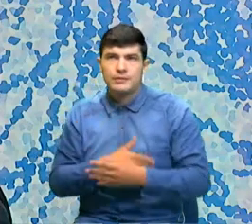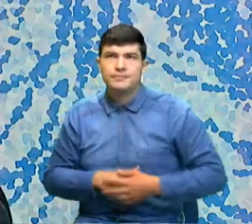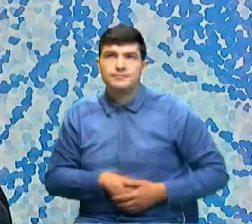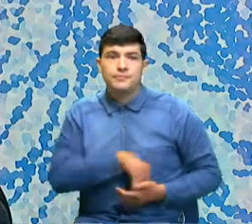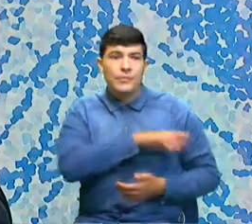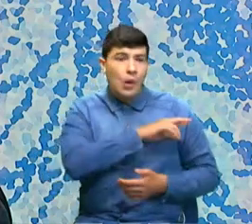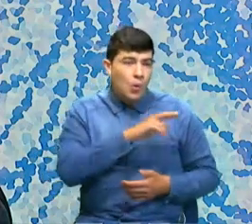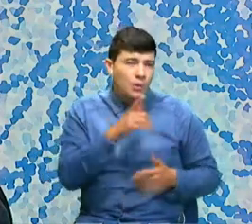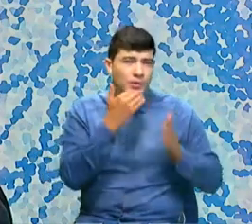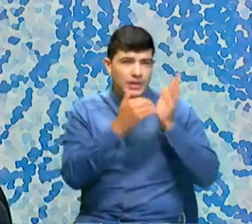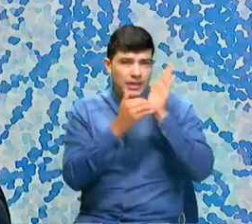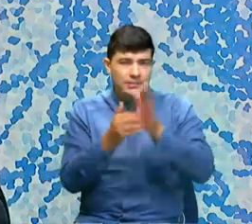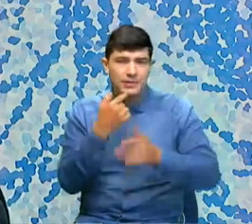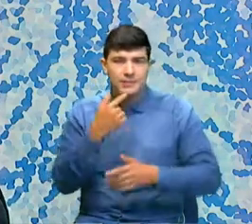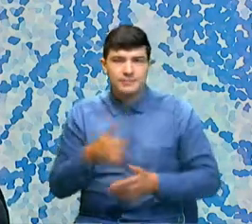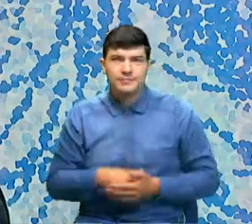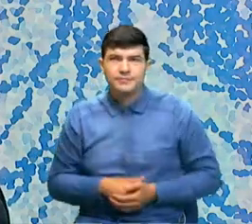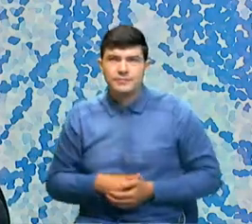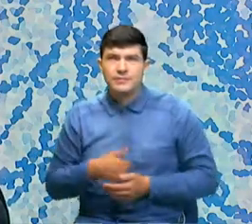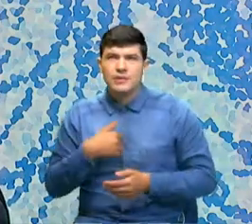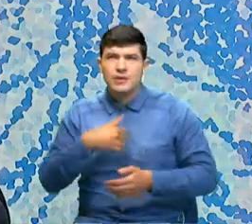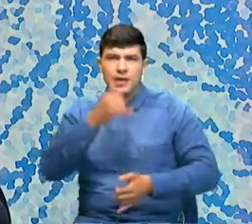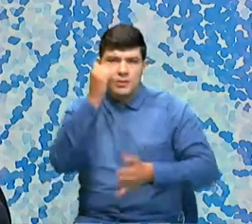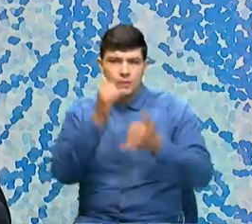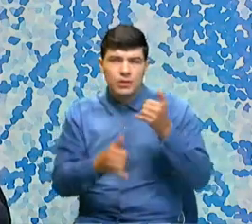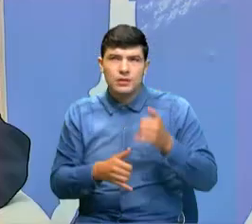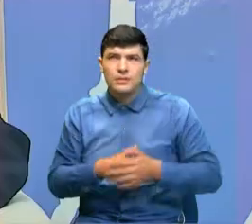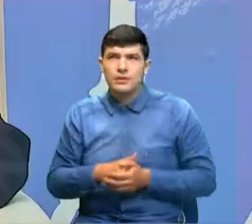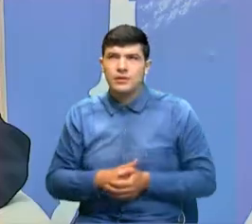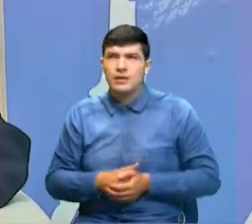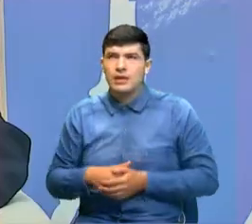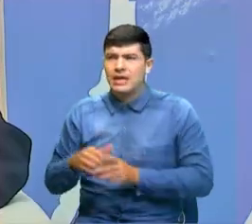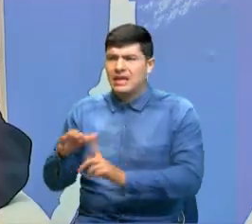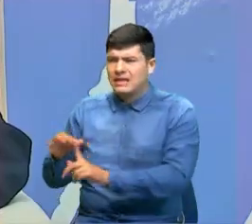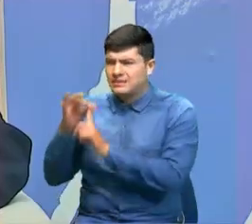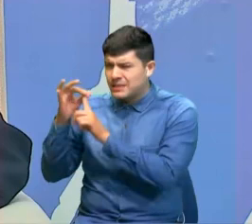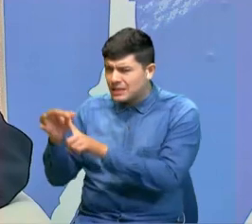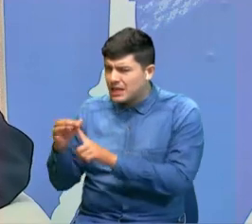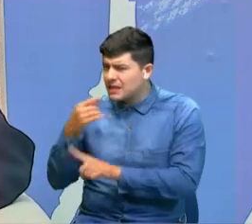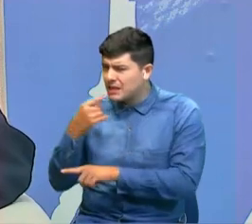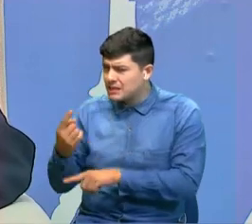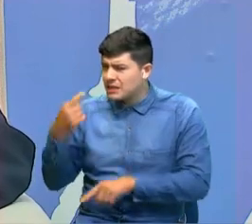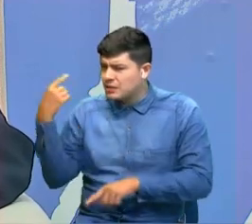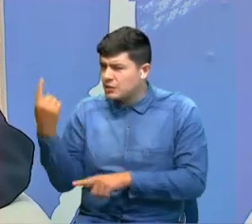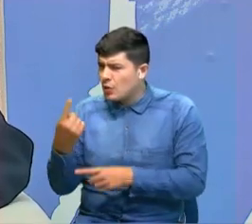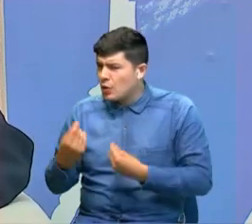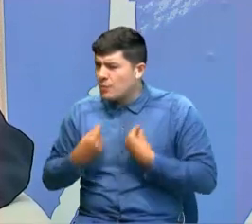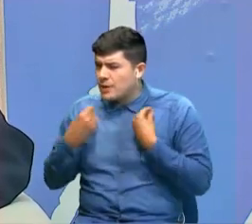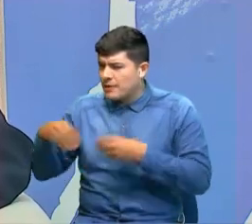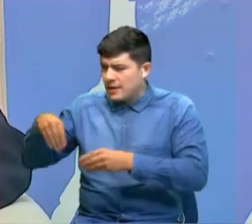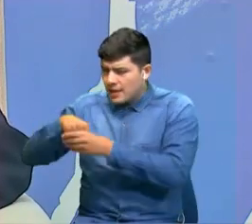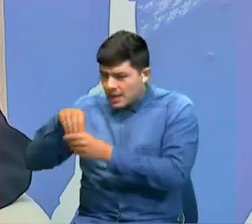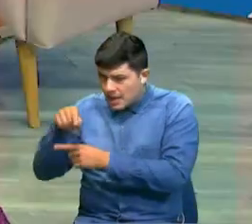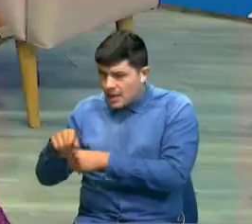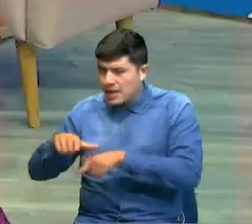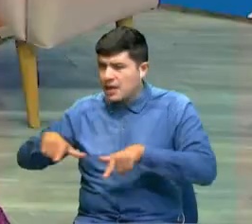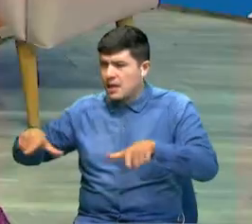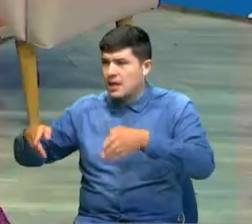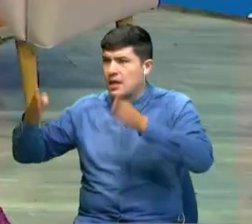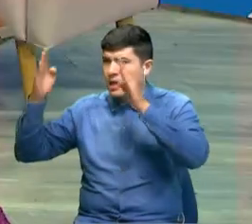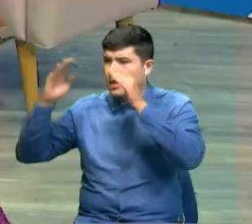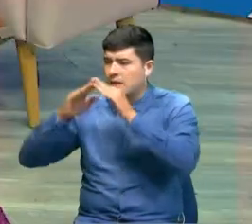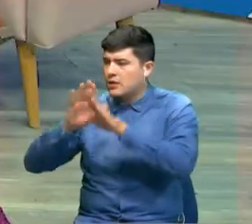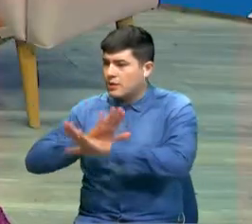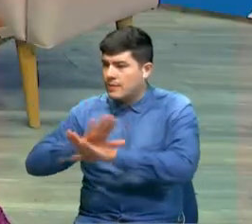Otra figura son, voy a dejar en último... Al ser exclusivo, ¿es solo para quienes viven ahí? Para quien vive esa unidad,